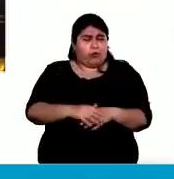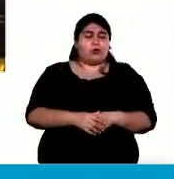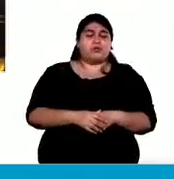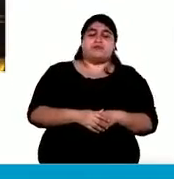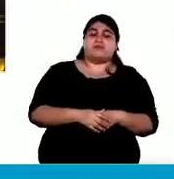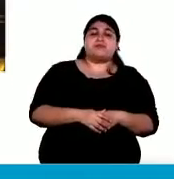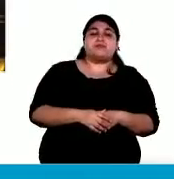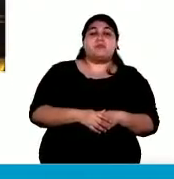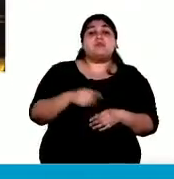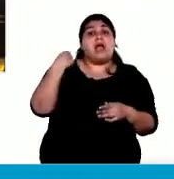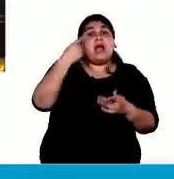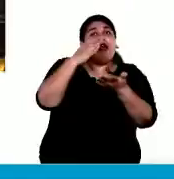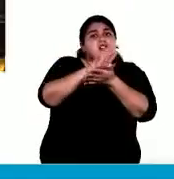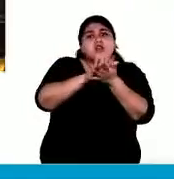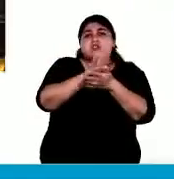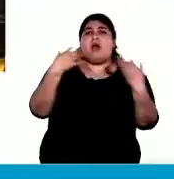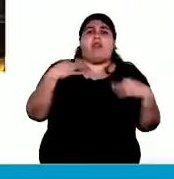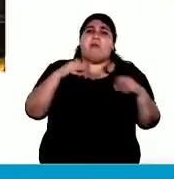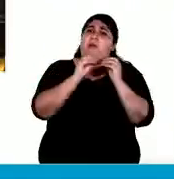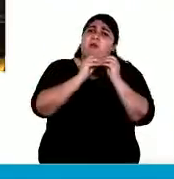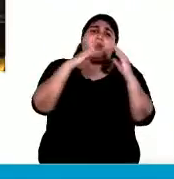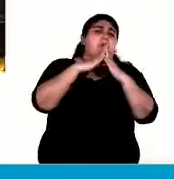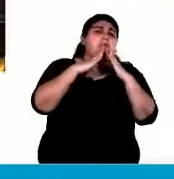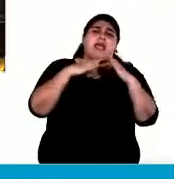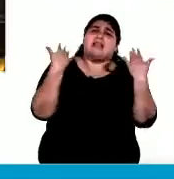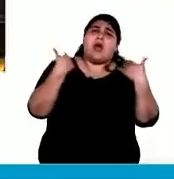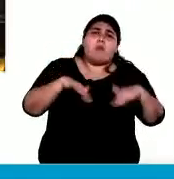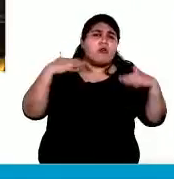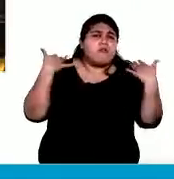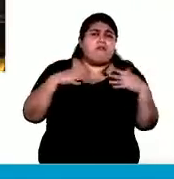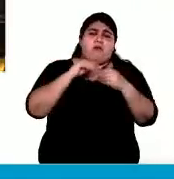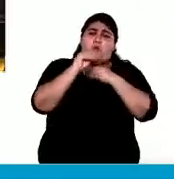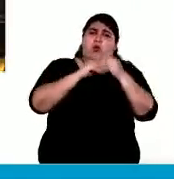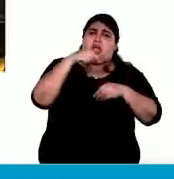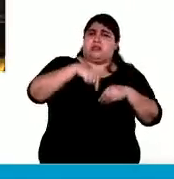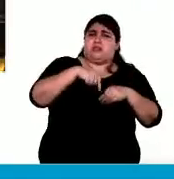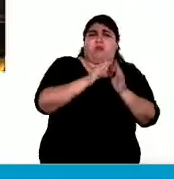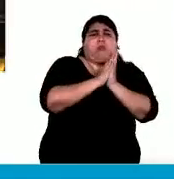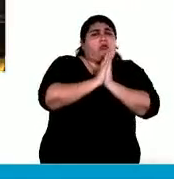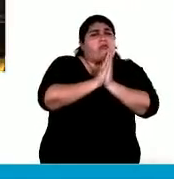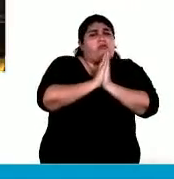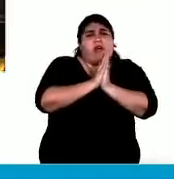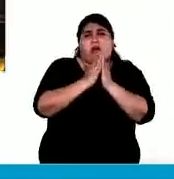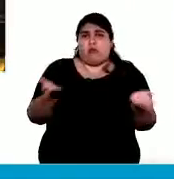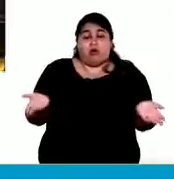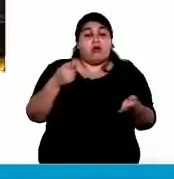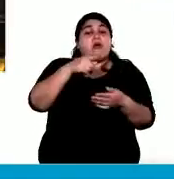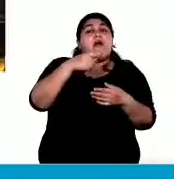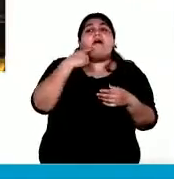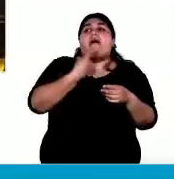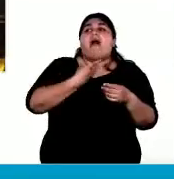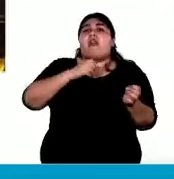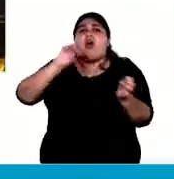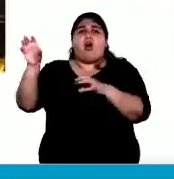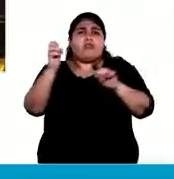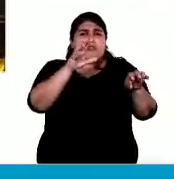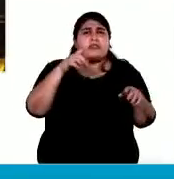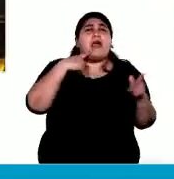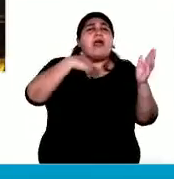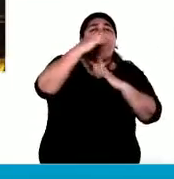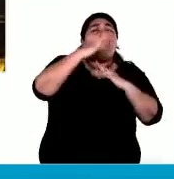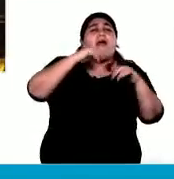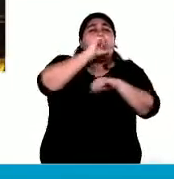solucionemos realmente el problema de vivienda de las familias que no tienen a donde ir y dejemos de construir muros y cárceles